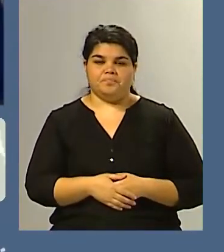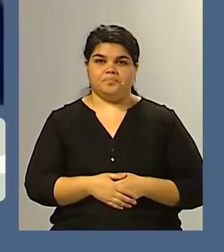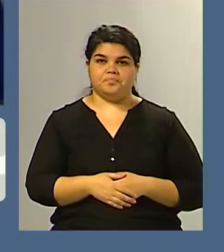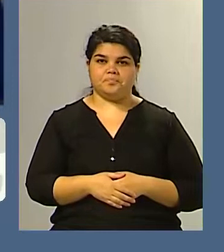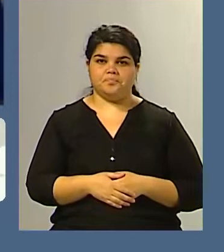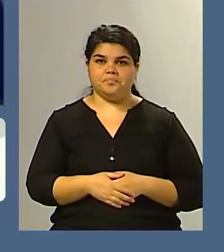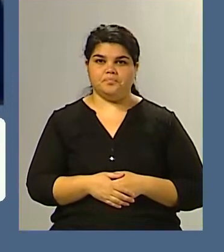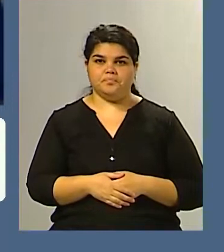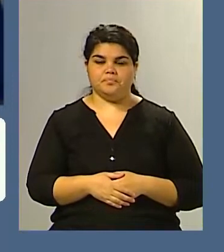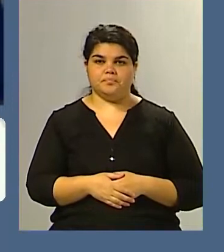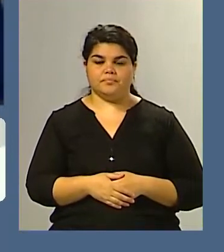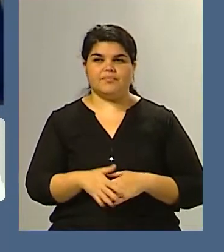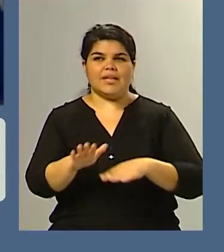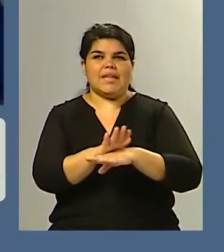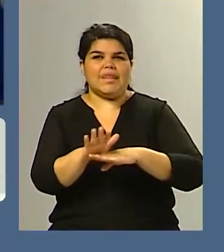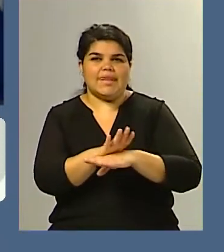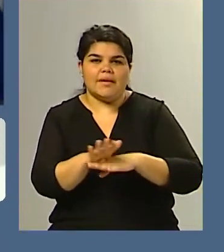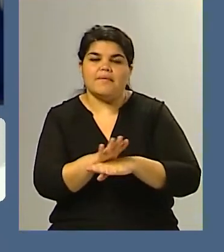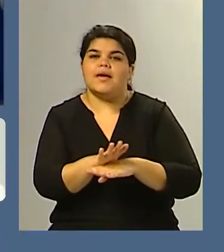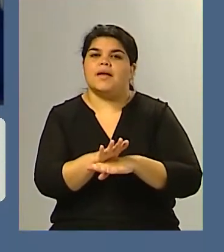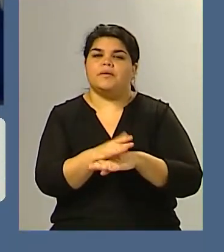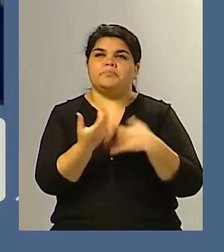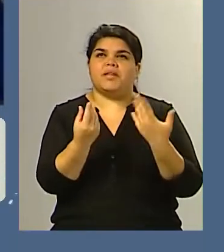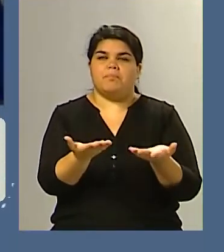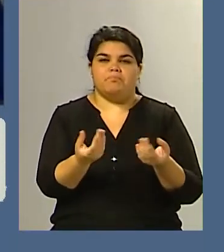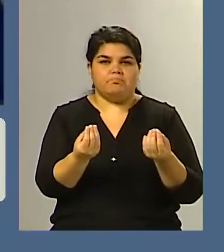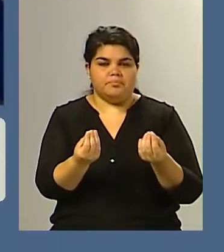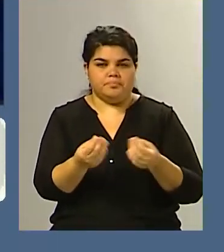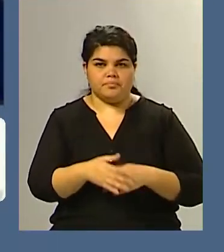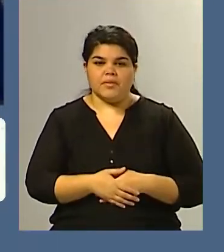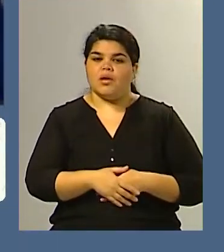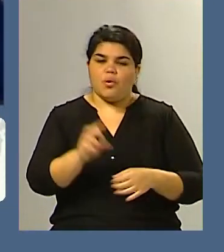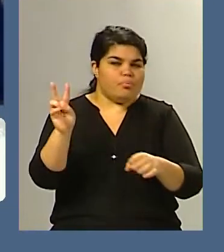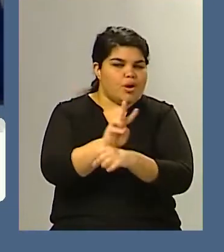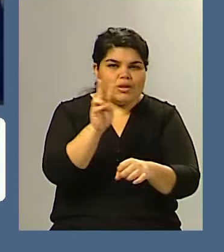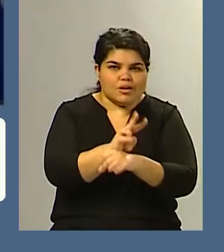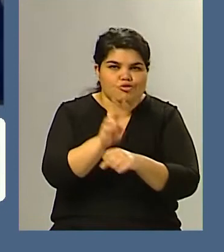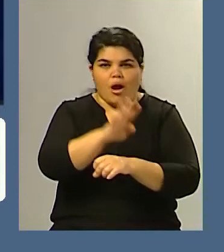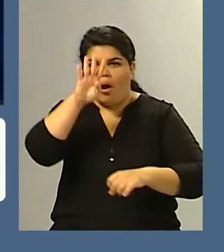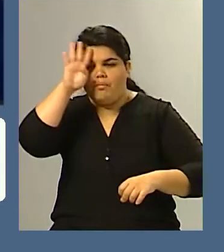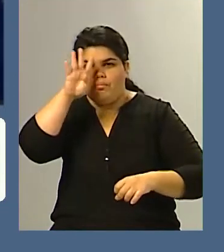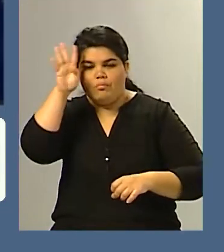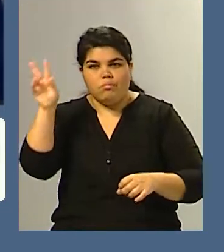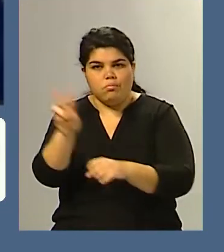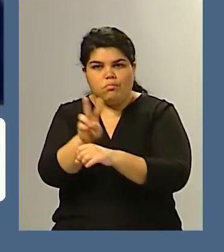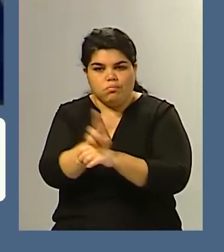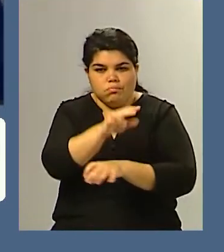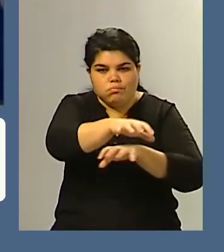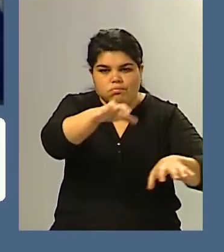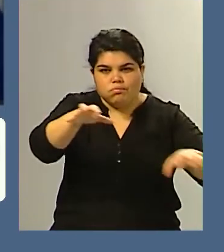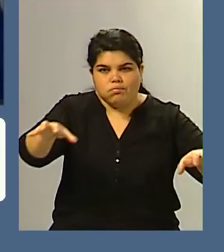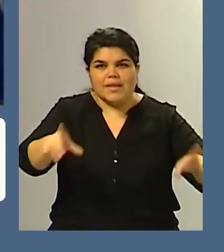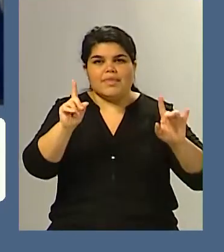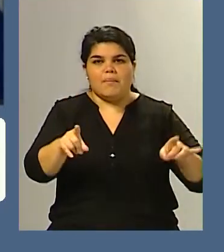era los niveles más mínimos de desmatamiento de la Amazonía, un régimen de protección a los pueblos indígenas, de expansión de sus